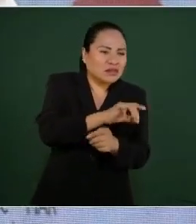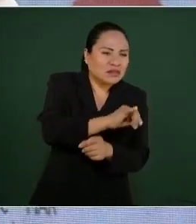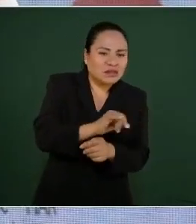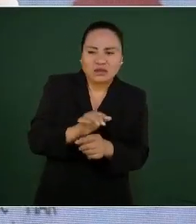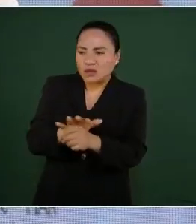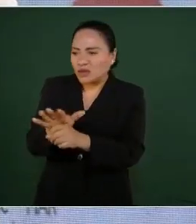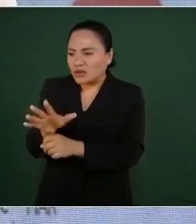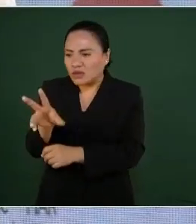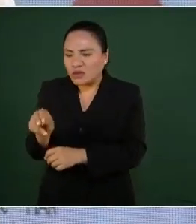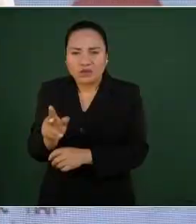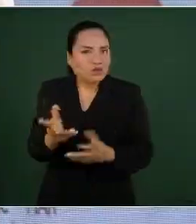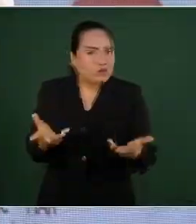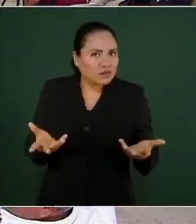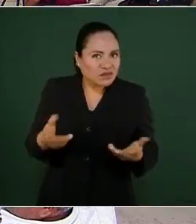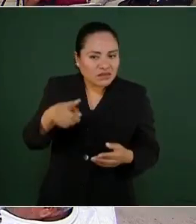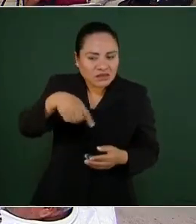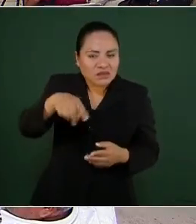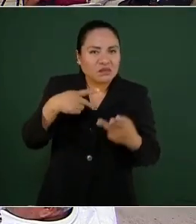conviene.